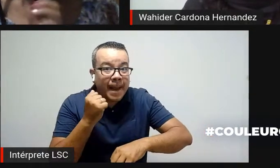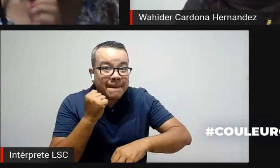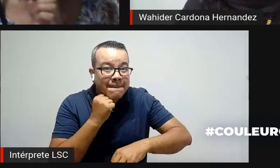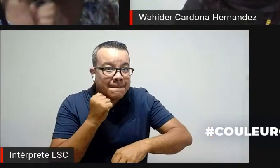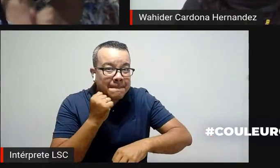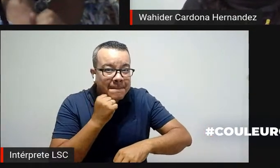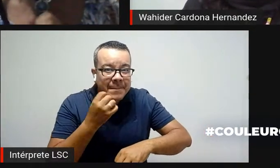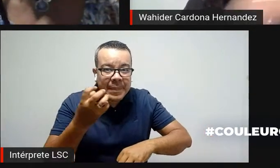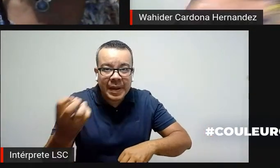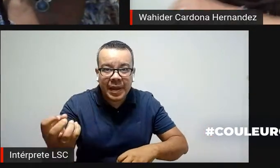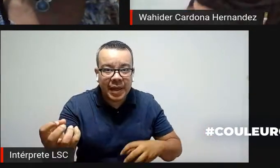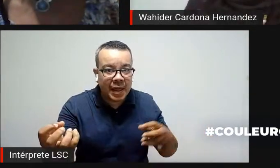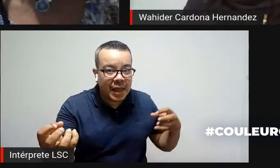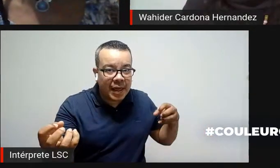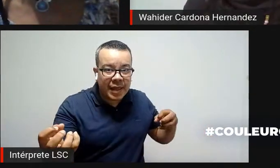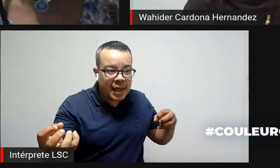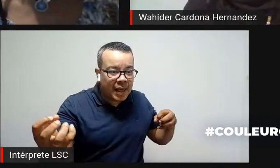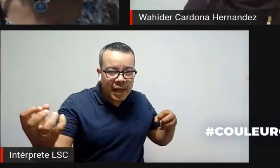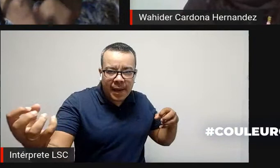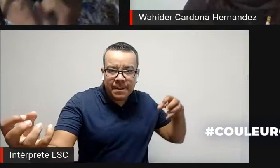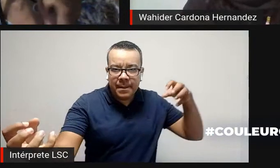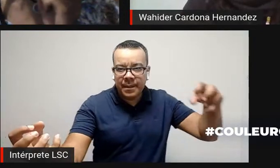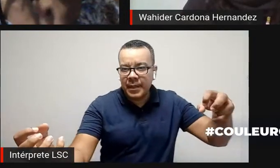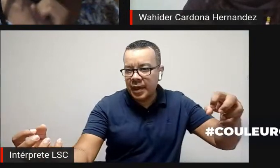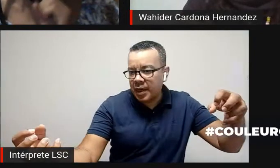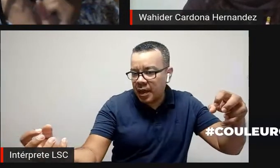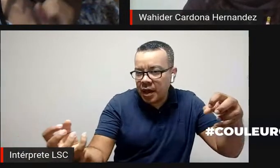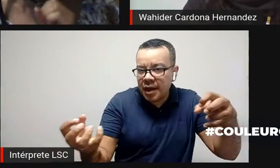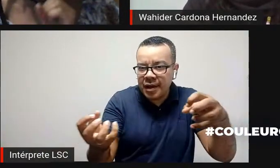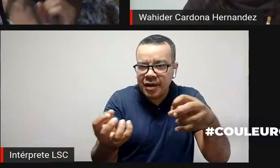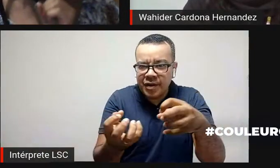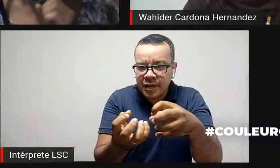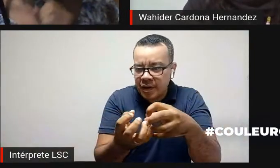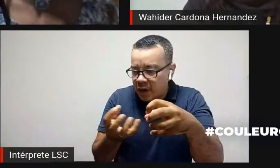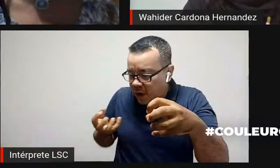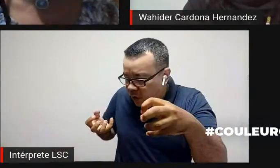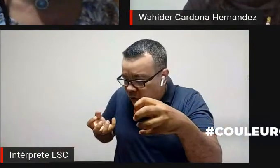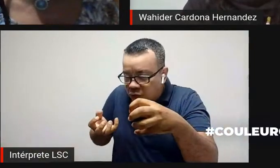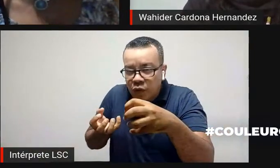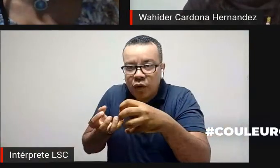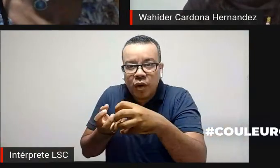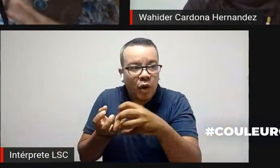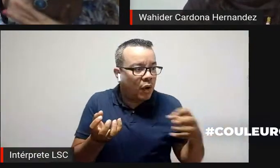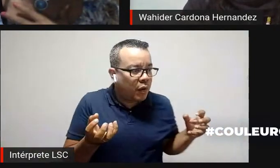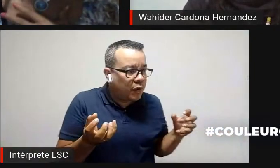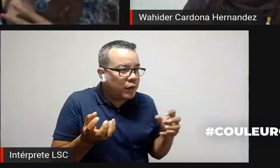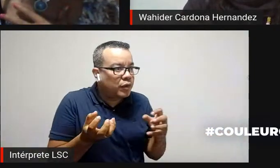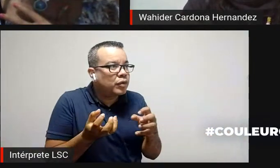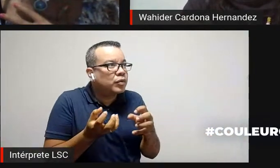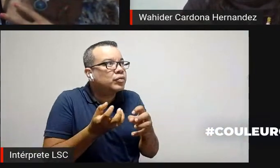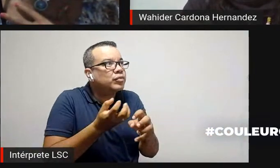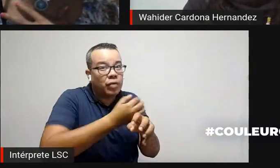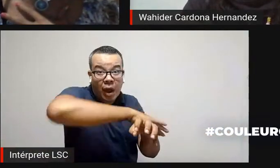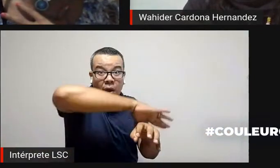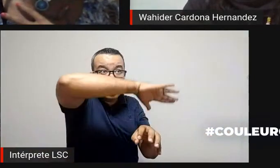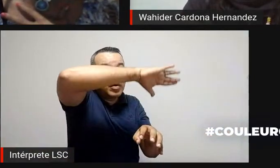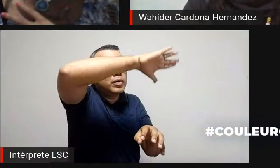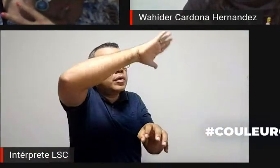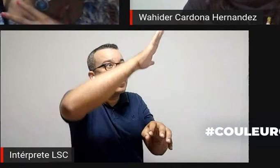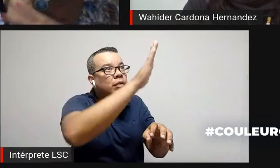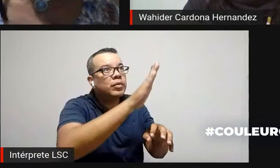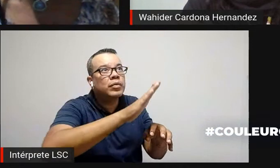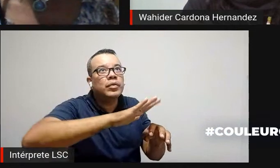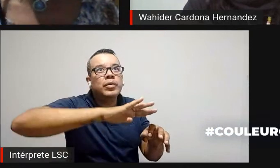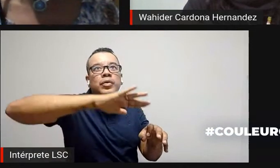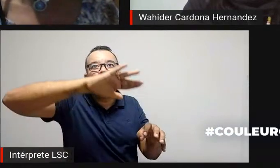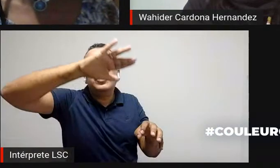buscar entre montañas, bajo la lluvia y el sol, mi raíz,